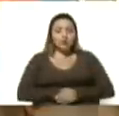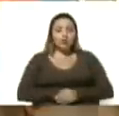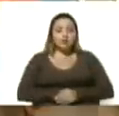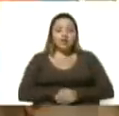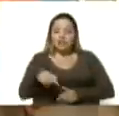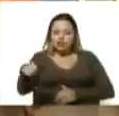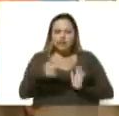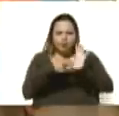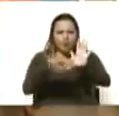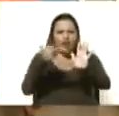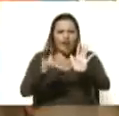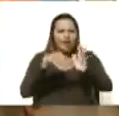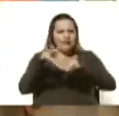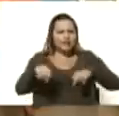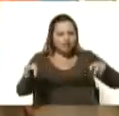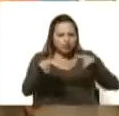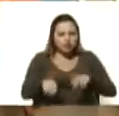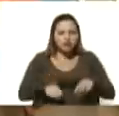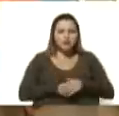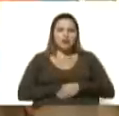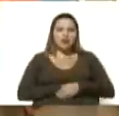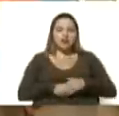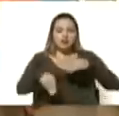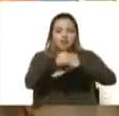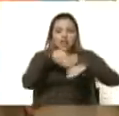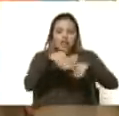Oigan bien, cuando el Ministerio Público